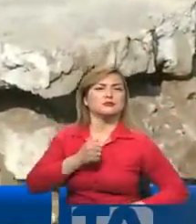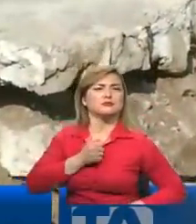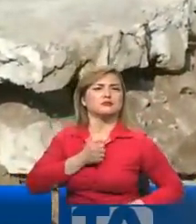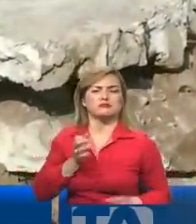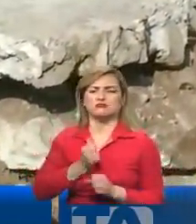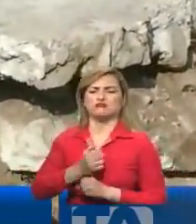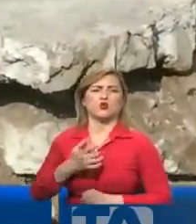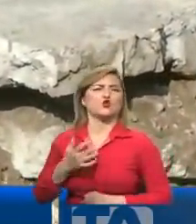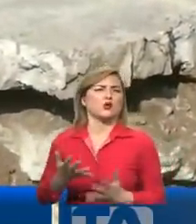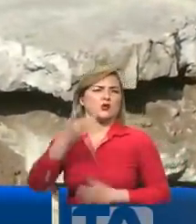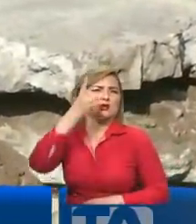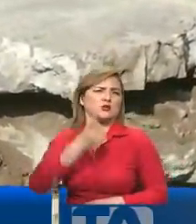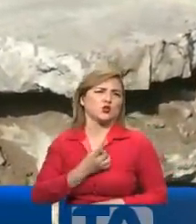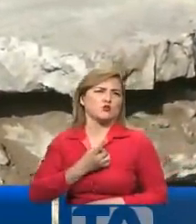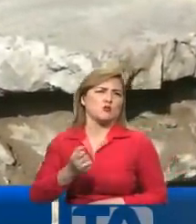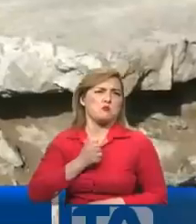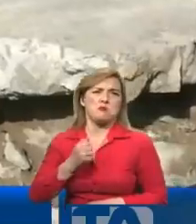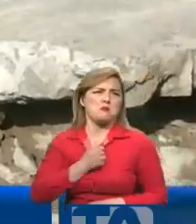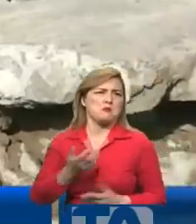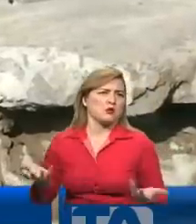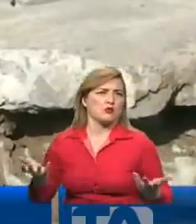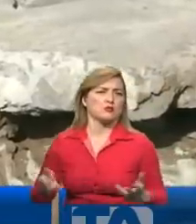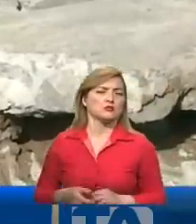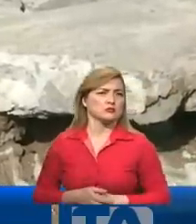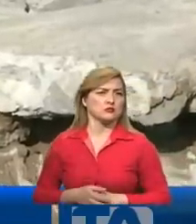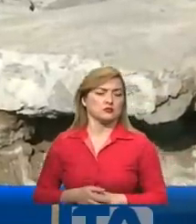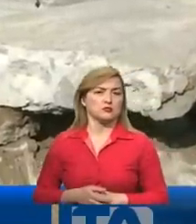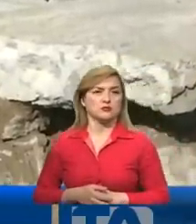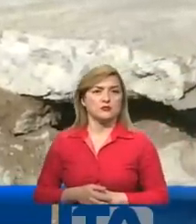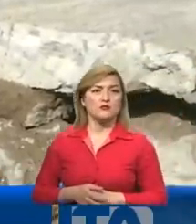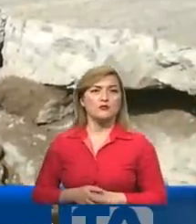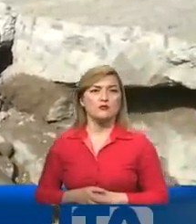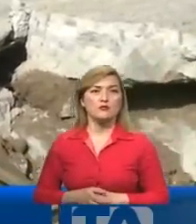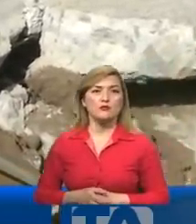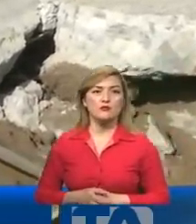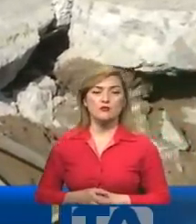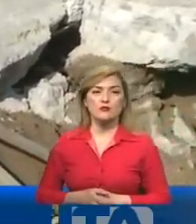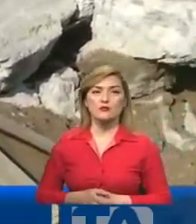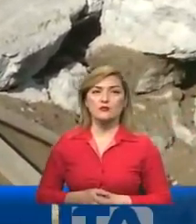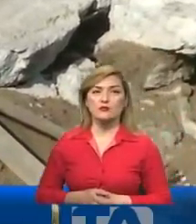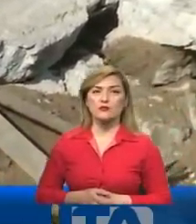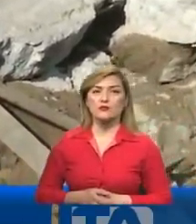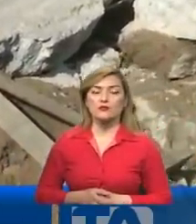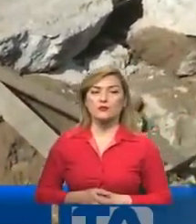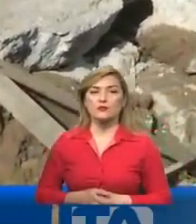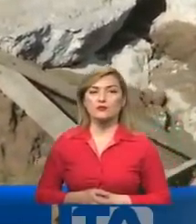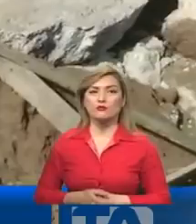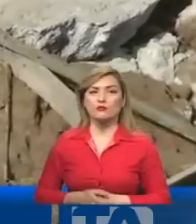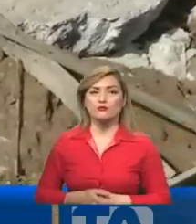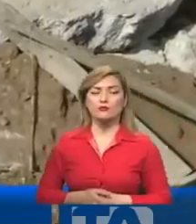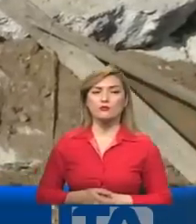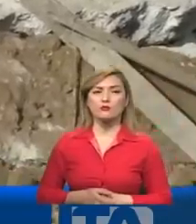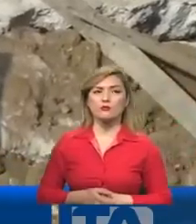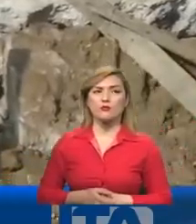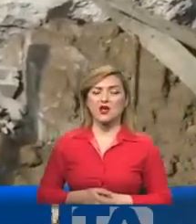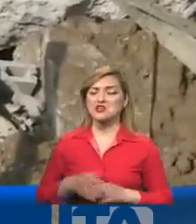ella podía hacer lo que ella quería porque era propiedad de ella. Pues entonces, de ahí, pues, o sea, no hizo caso,